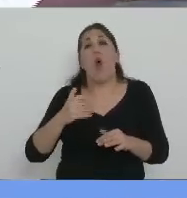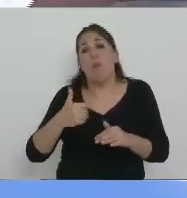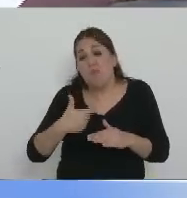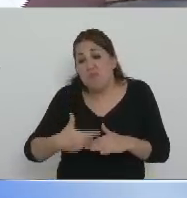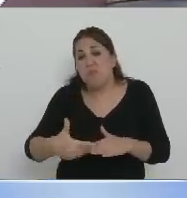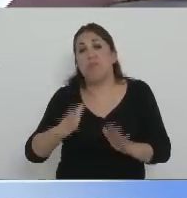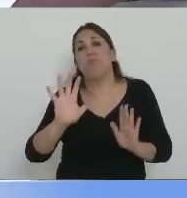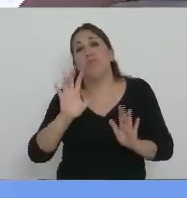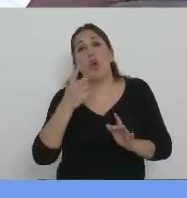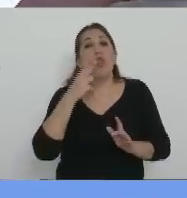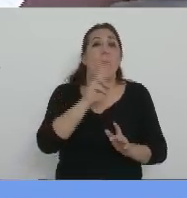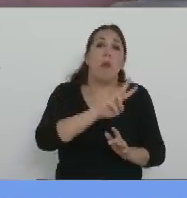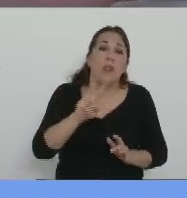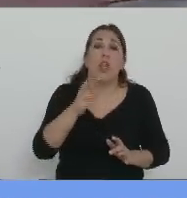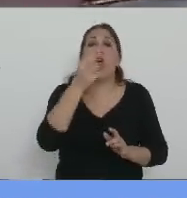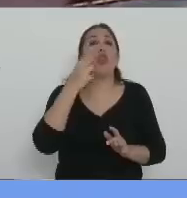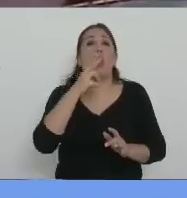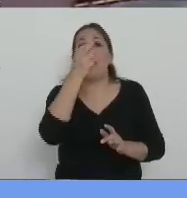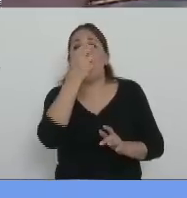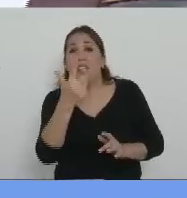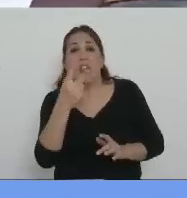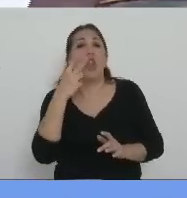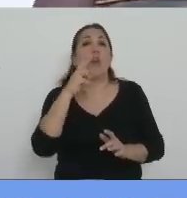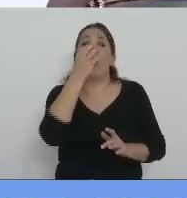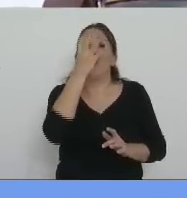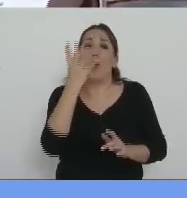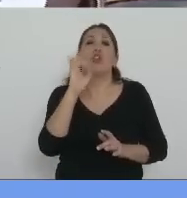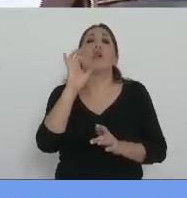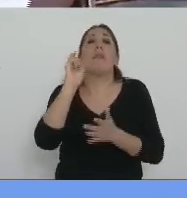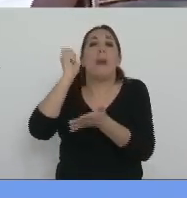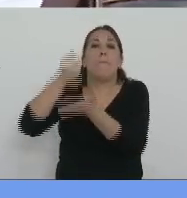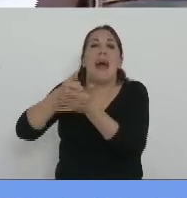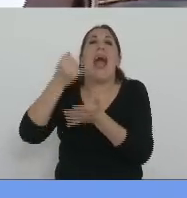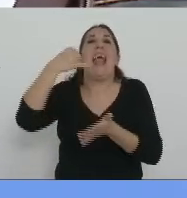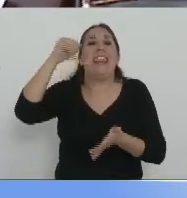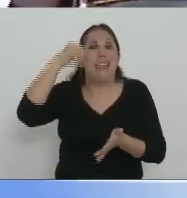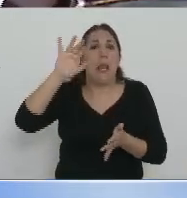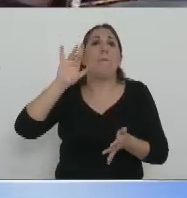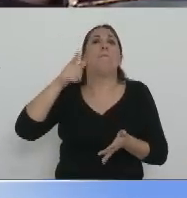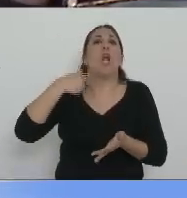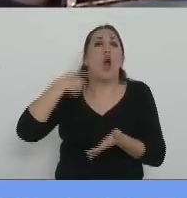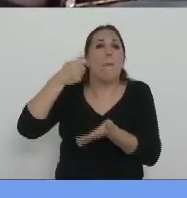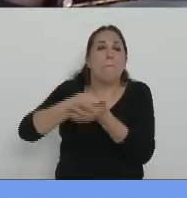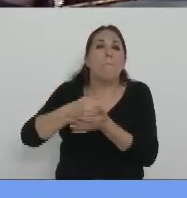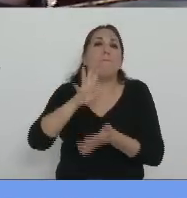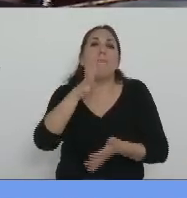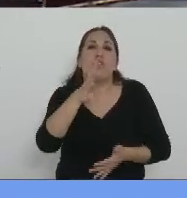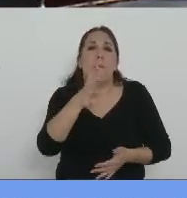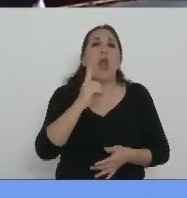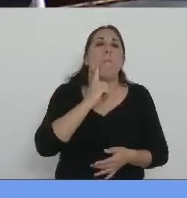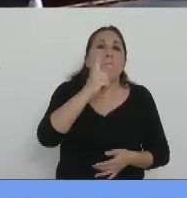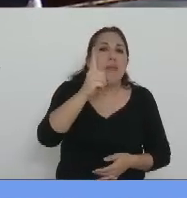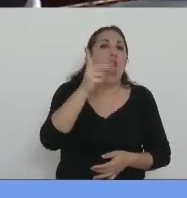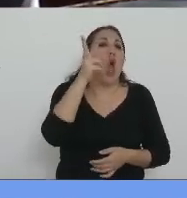2022 2023 2024 donde solo vamos a pagar intereses pero vamos a estar pagando aproximadamente 1800